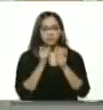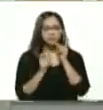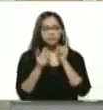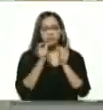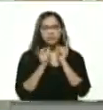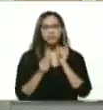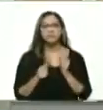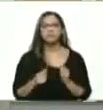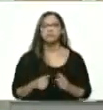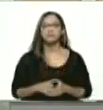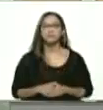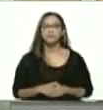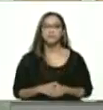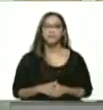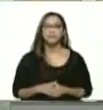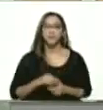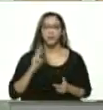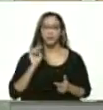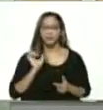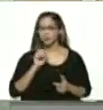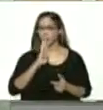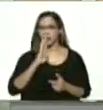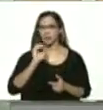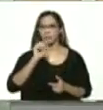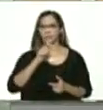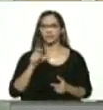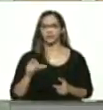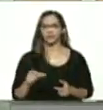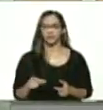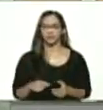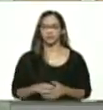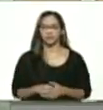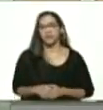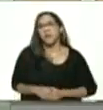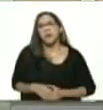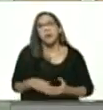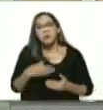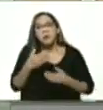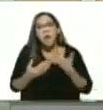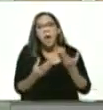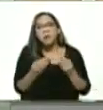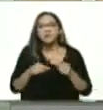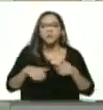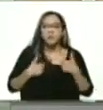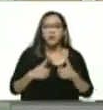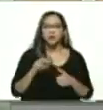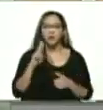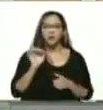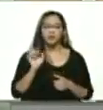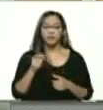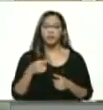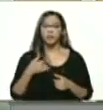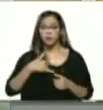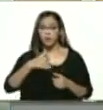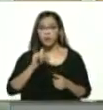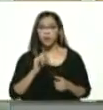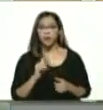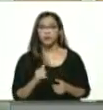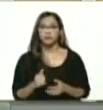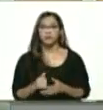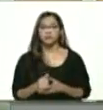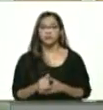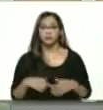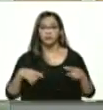estimado un cuadro un provecho de 40 personas seguramente va a haber más mucho más en algunos jueces pero hay un hecho que son de áreas